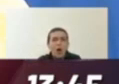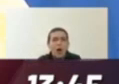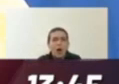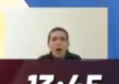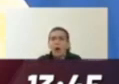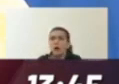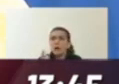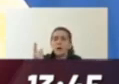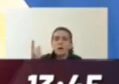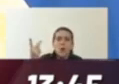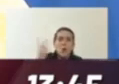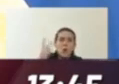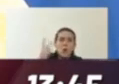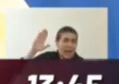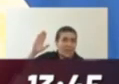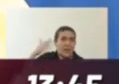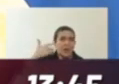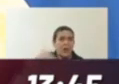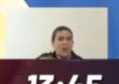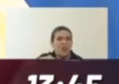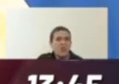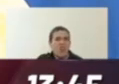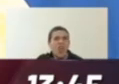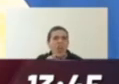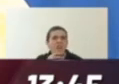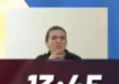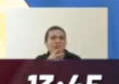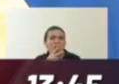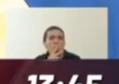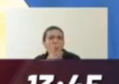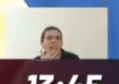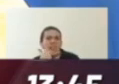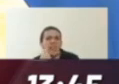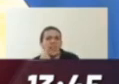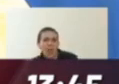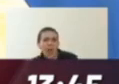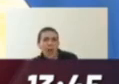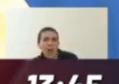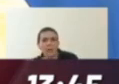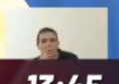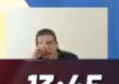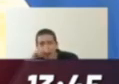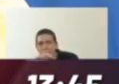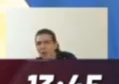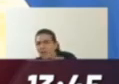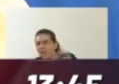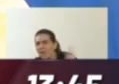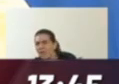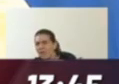días para poder salir de la terapia intensiva. No estamos ante una gripe